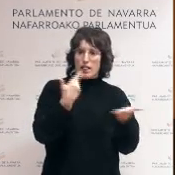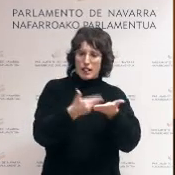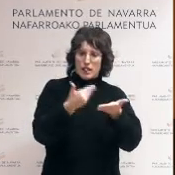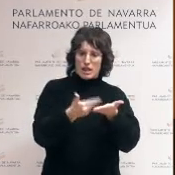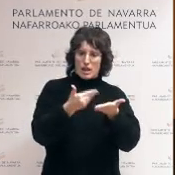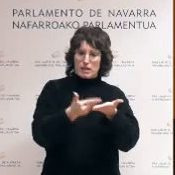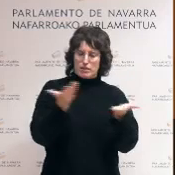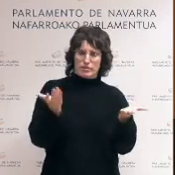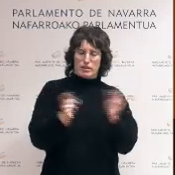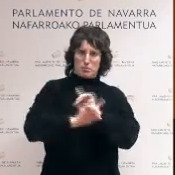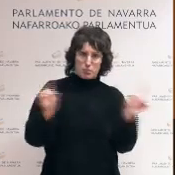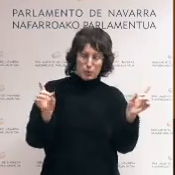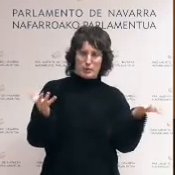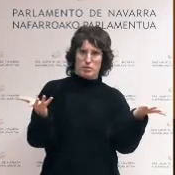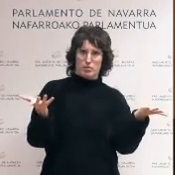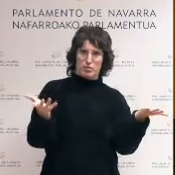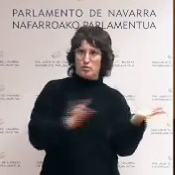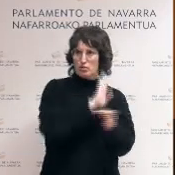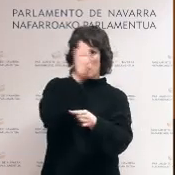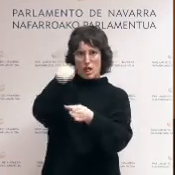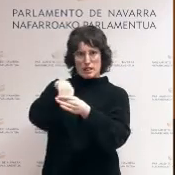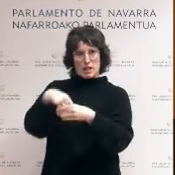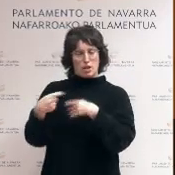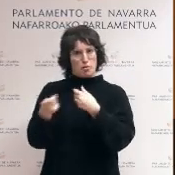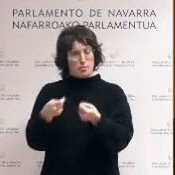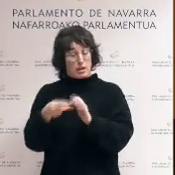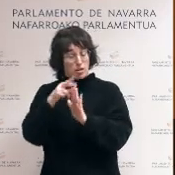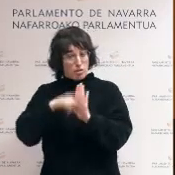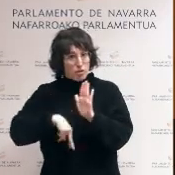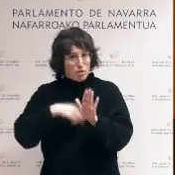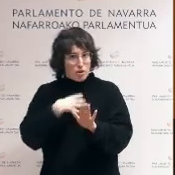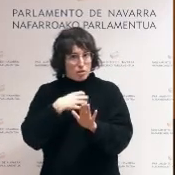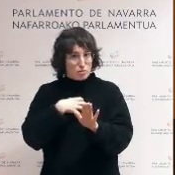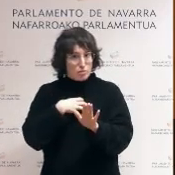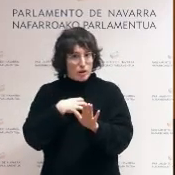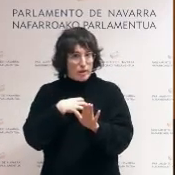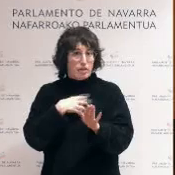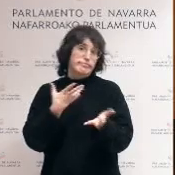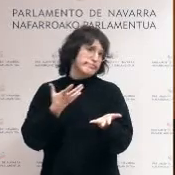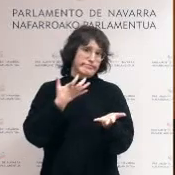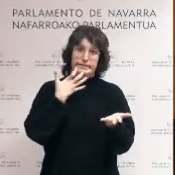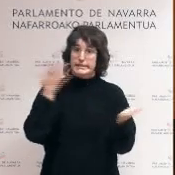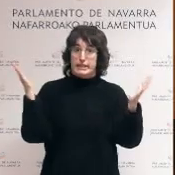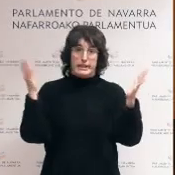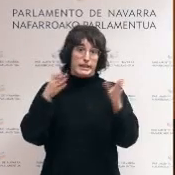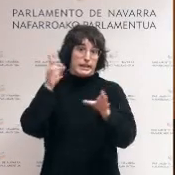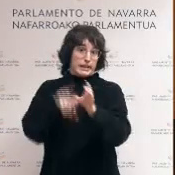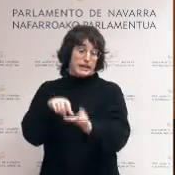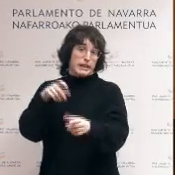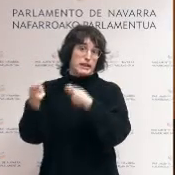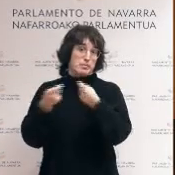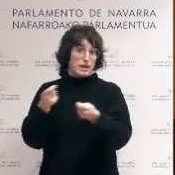mercado regulado. Por supuesto, cuando no puedes ir a un mercado porque no tienes certificación, no se